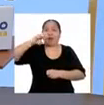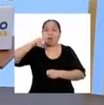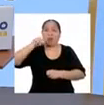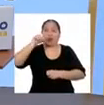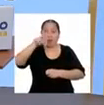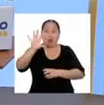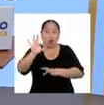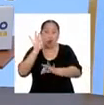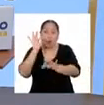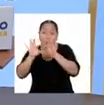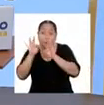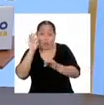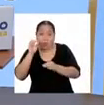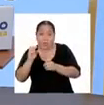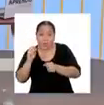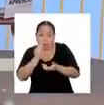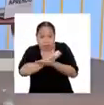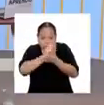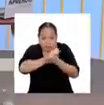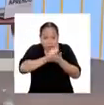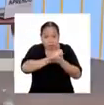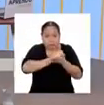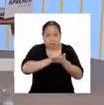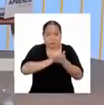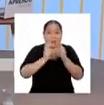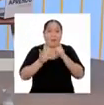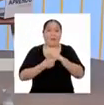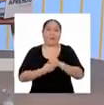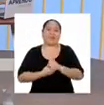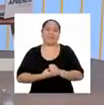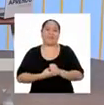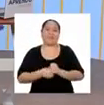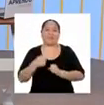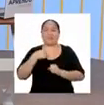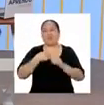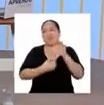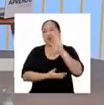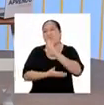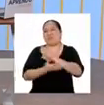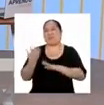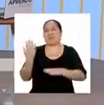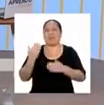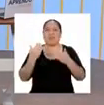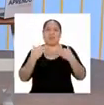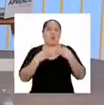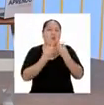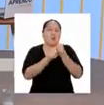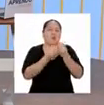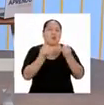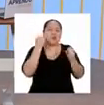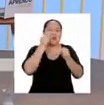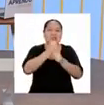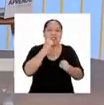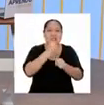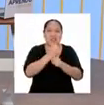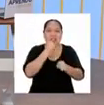sus hallazgos. Bueno, yo ya me voy. Tengo